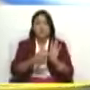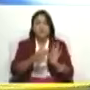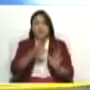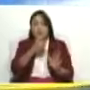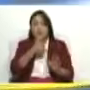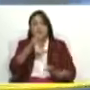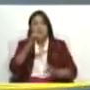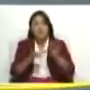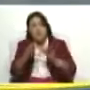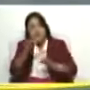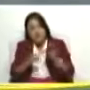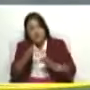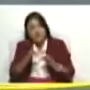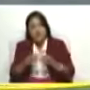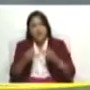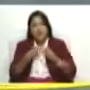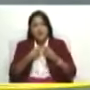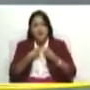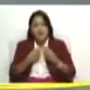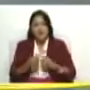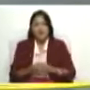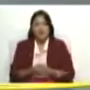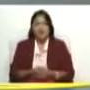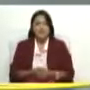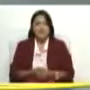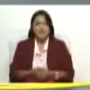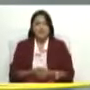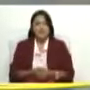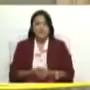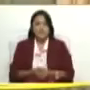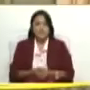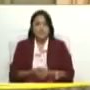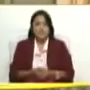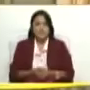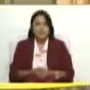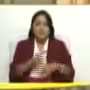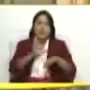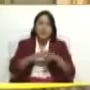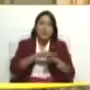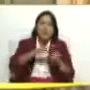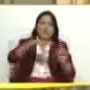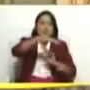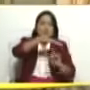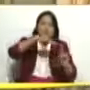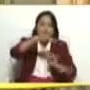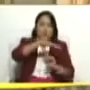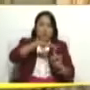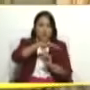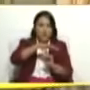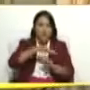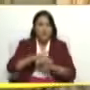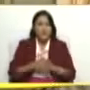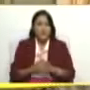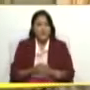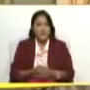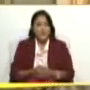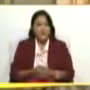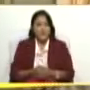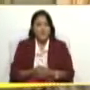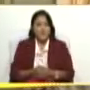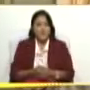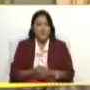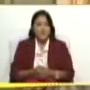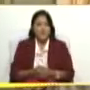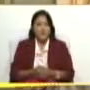de la vida que no se explican porque Por qué sucedió esto por qué me sucedió aquello y